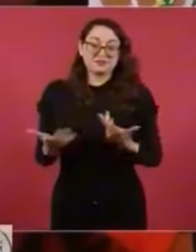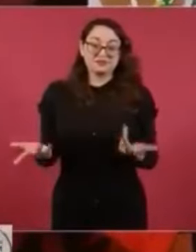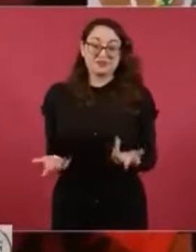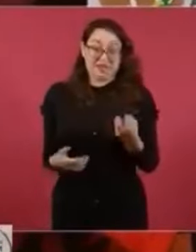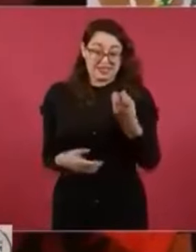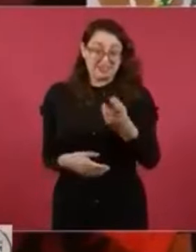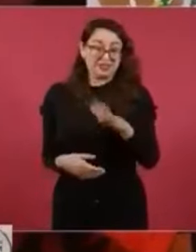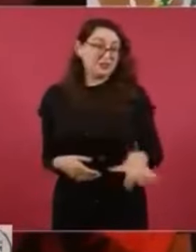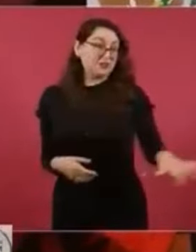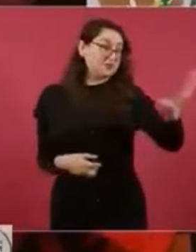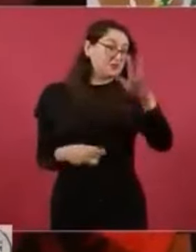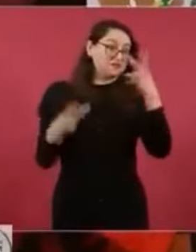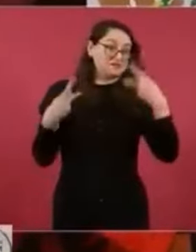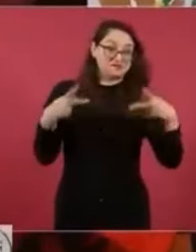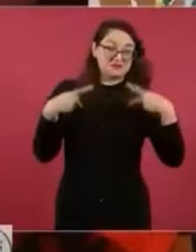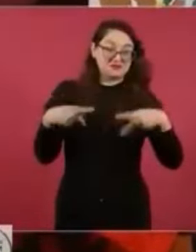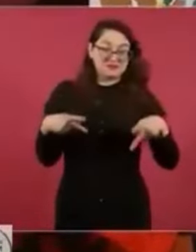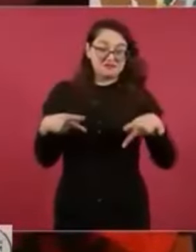se entera porque esto no sale en Televisa ha